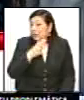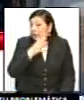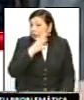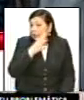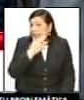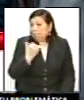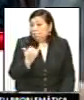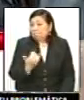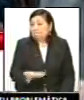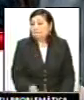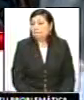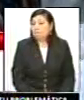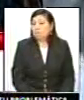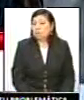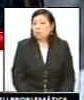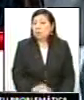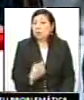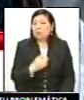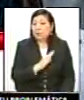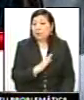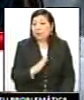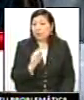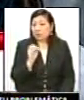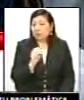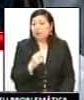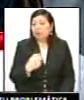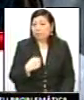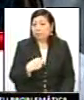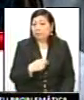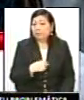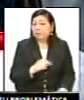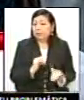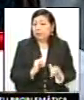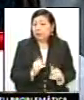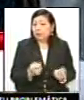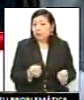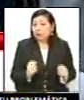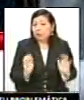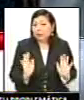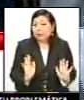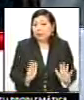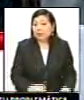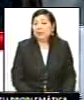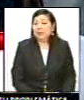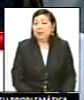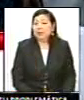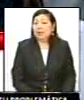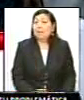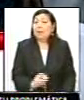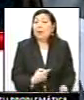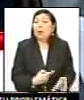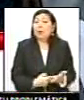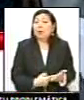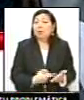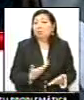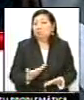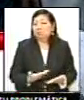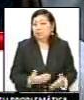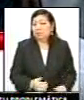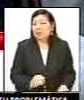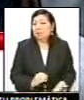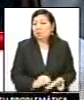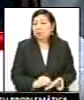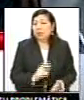ha ocurrido o no. Por ello, en esa oportunidad nosotros dejamos en suspenso esta calificación, porque eran aproximadamente